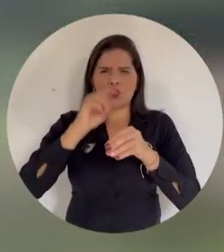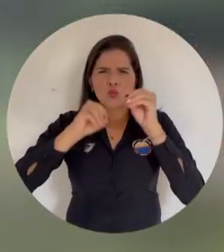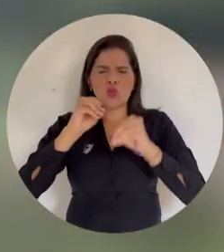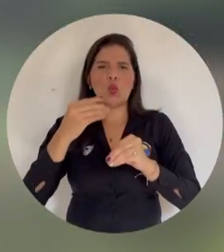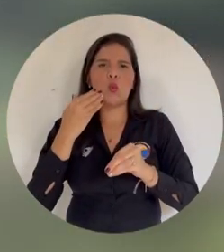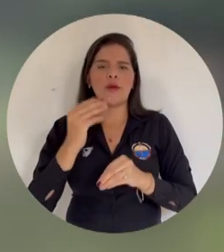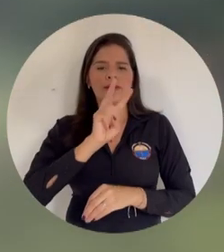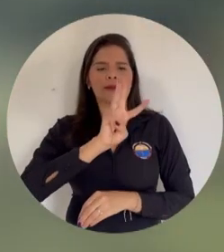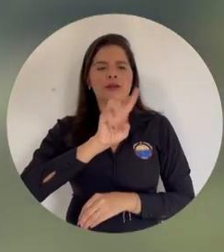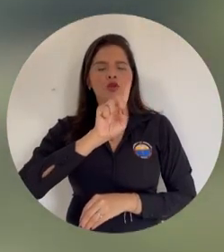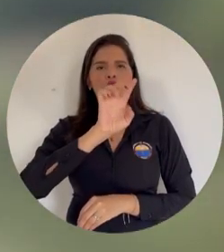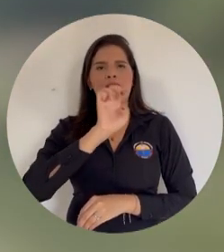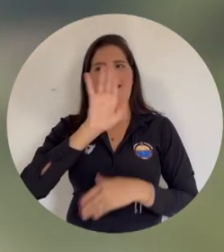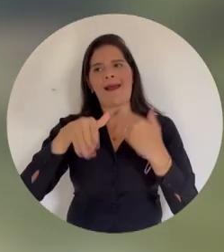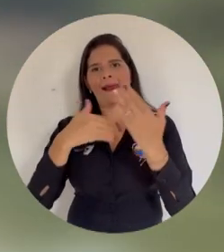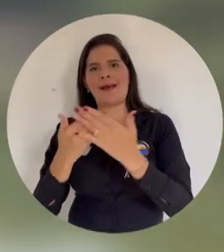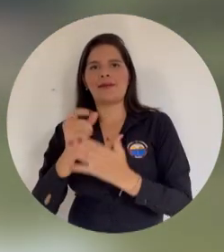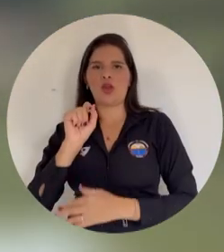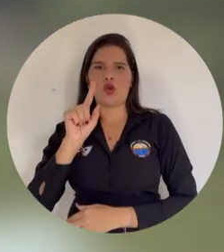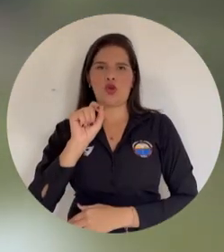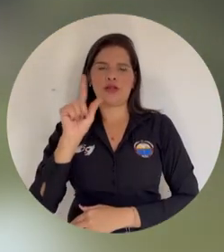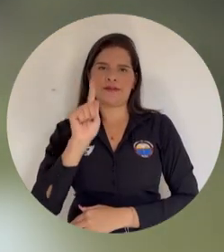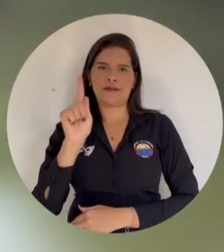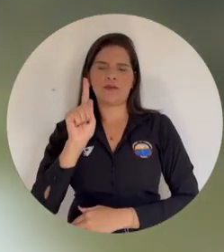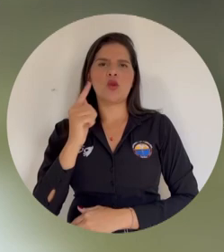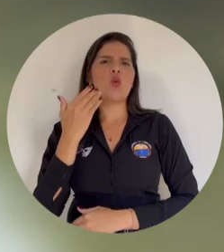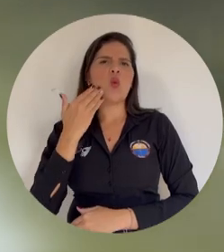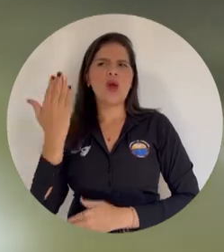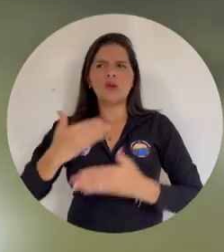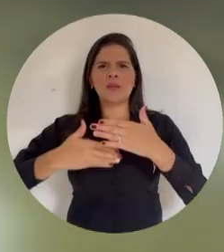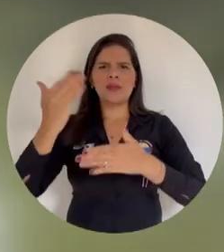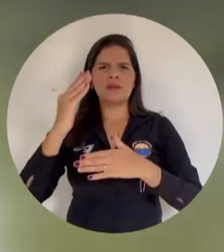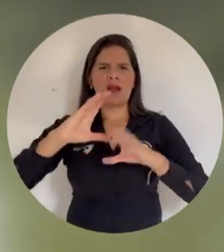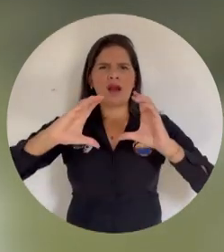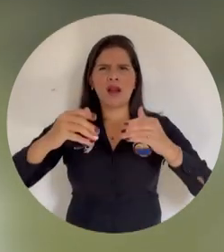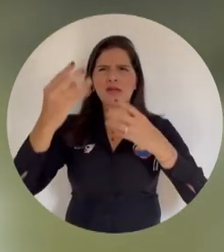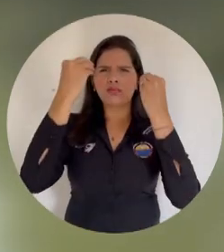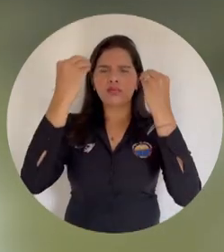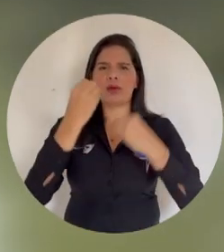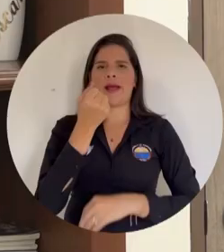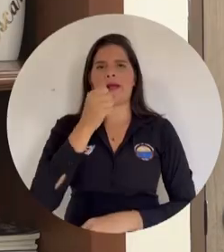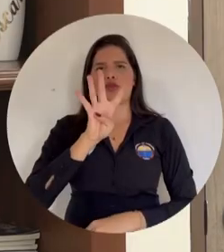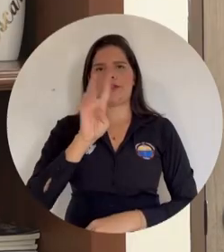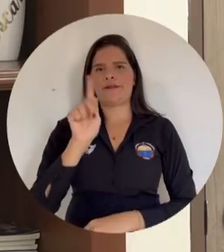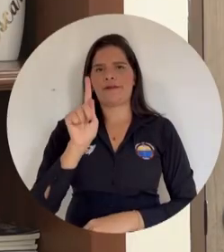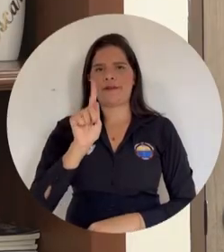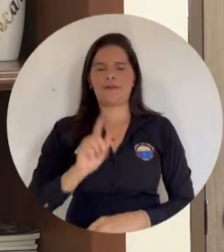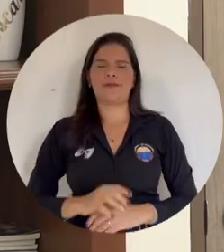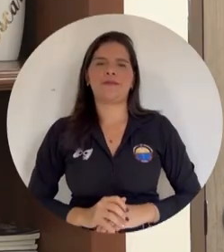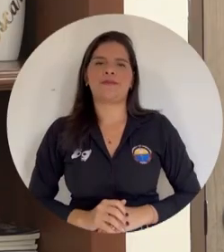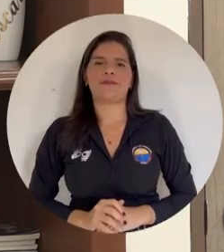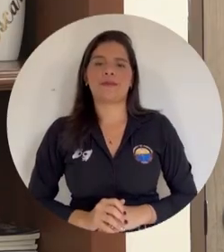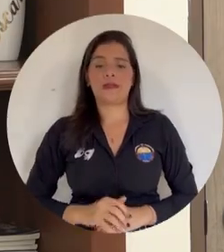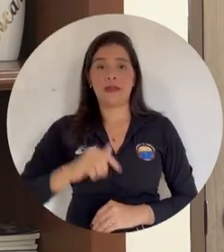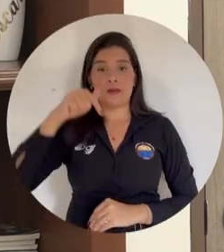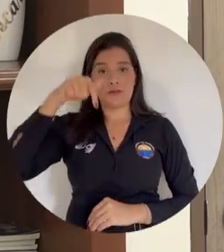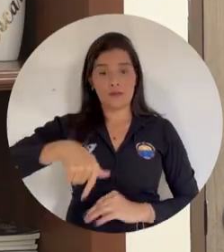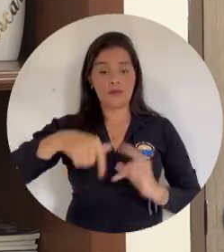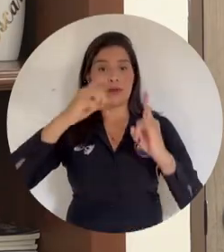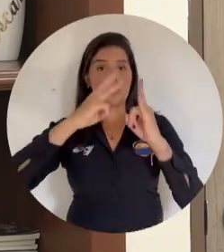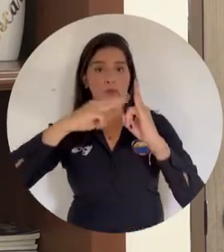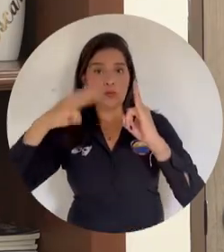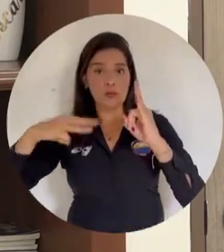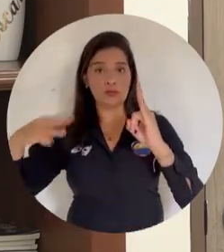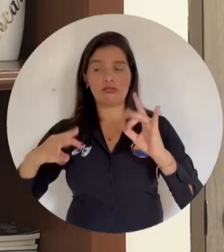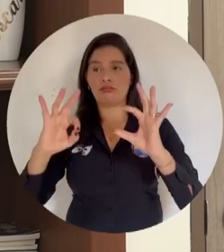enero al 11 de febrero y las actividades académicas iniciarán el 14 de febrero. Nuestra institución es una de las